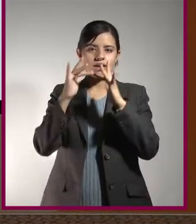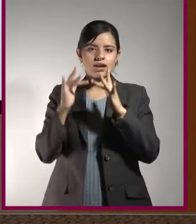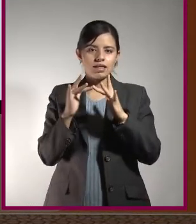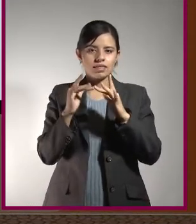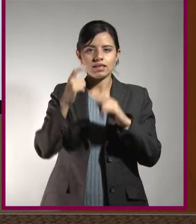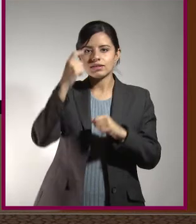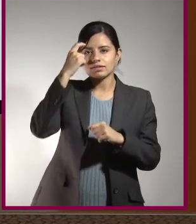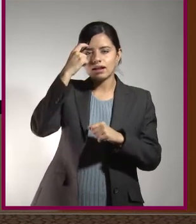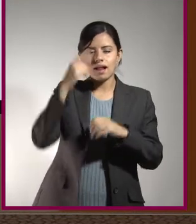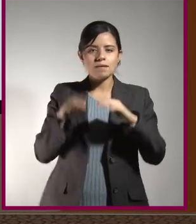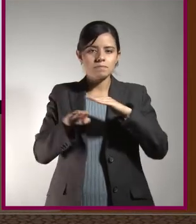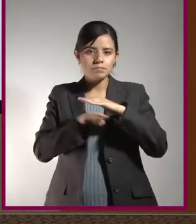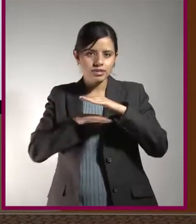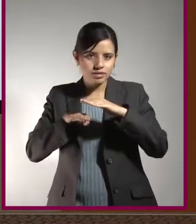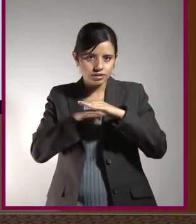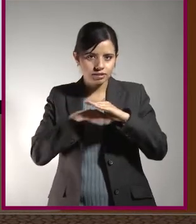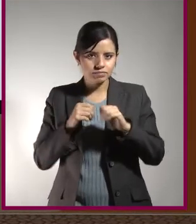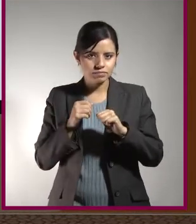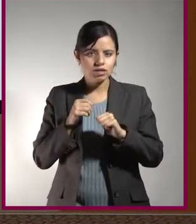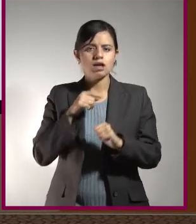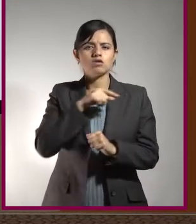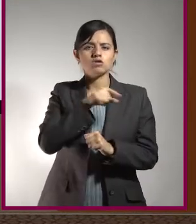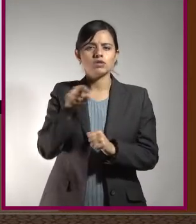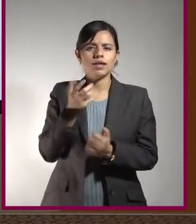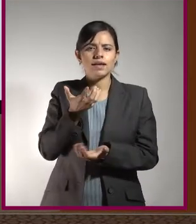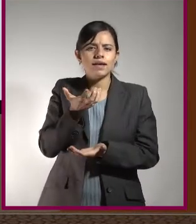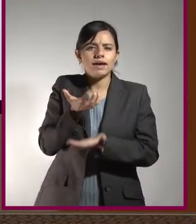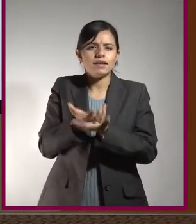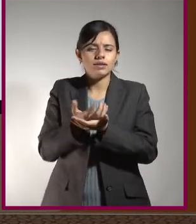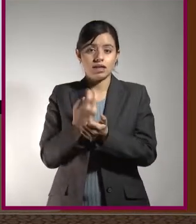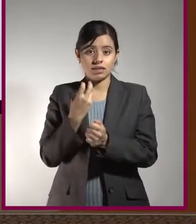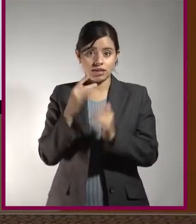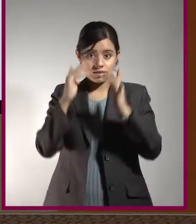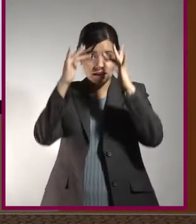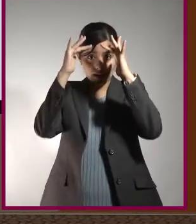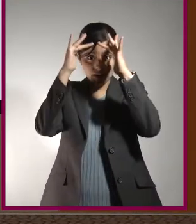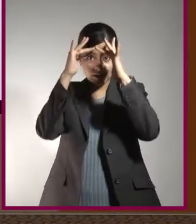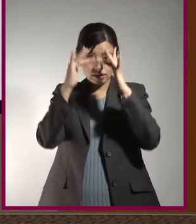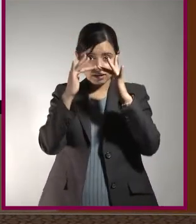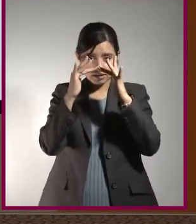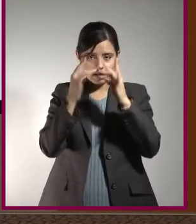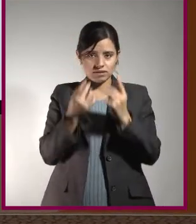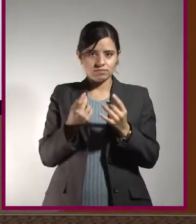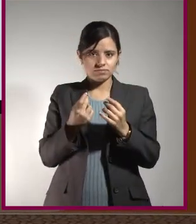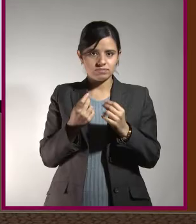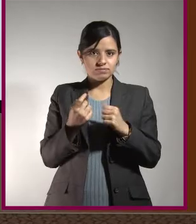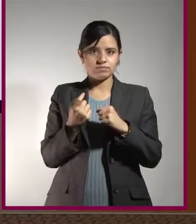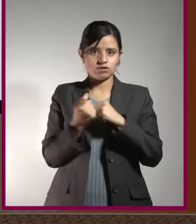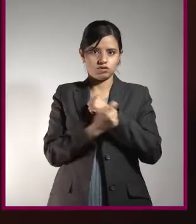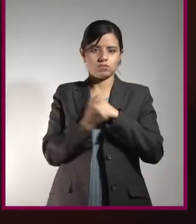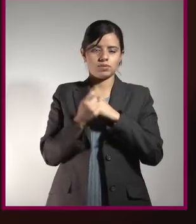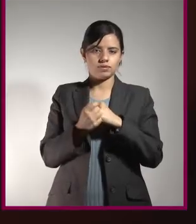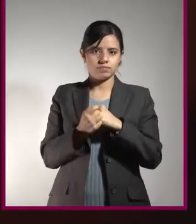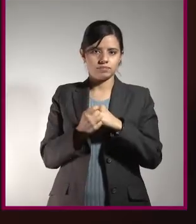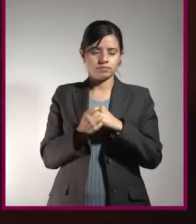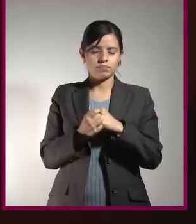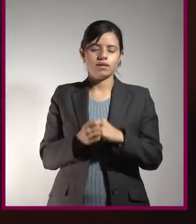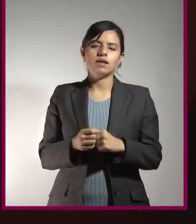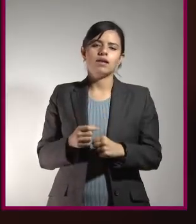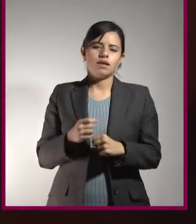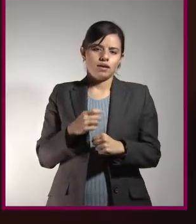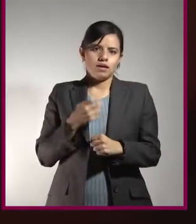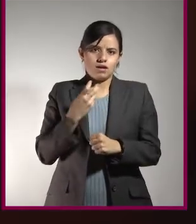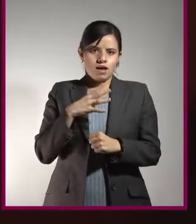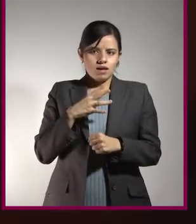red cerebral básica. Entonces, cuando estamos en reposo, esa red es la que se activa. Y entonces ya